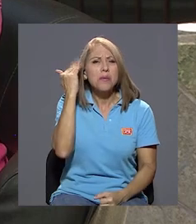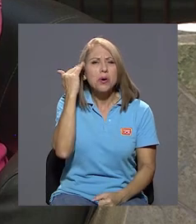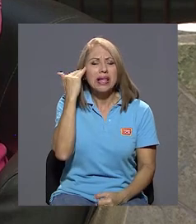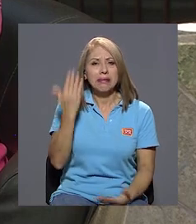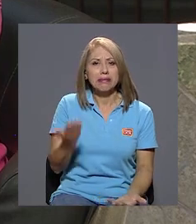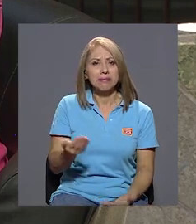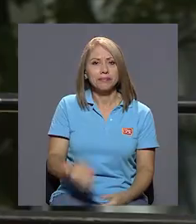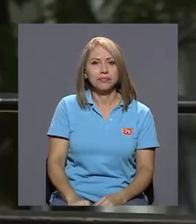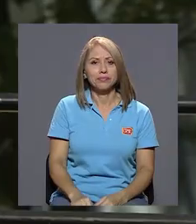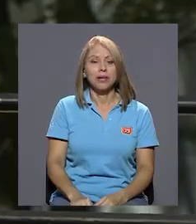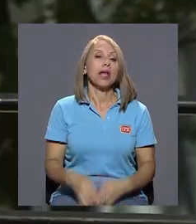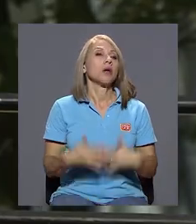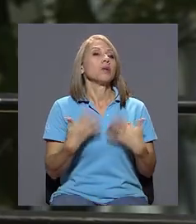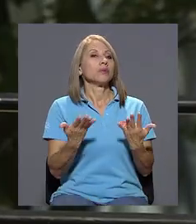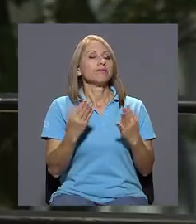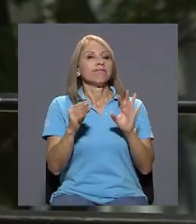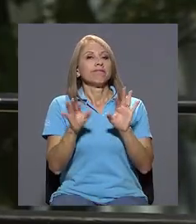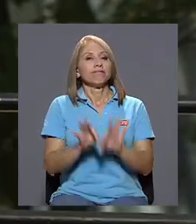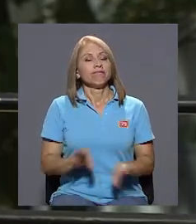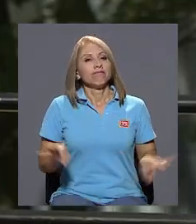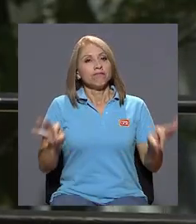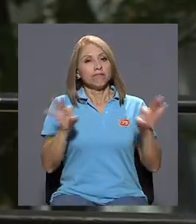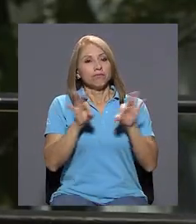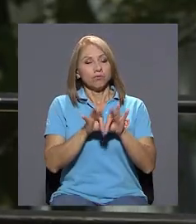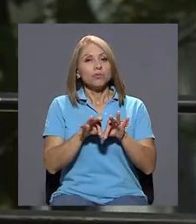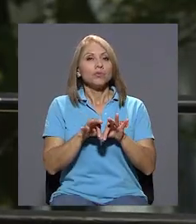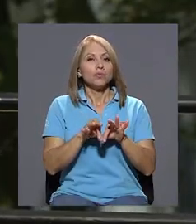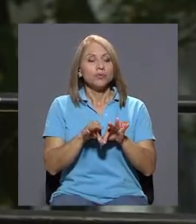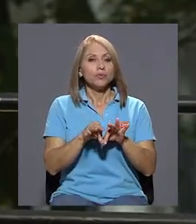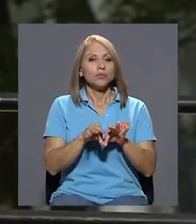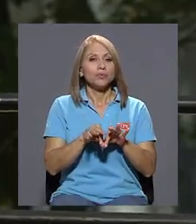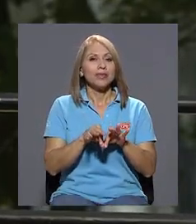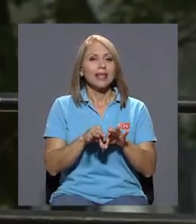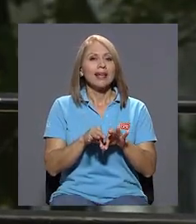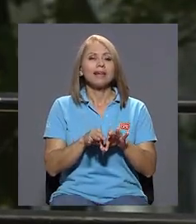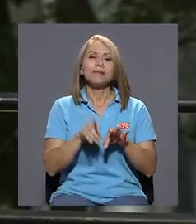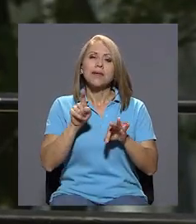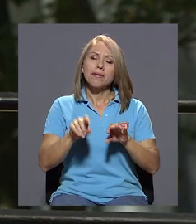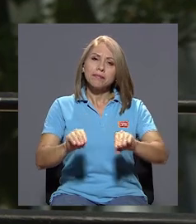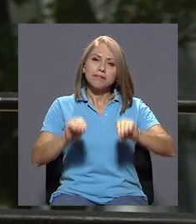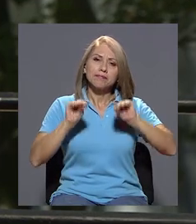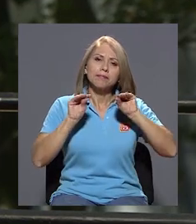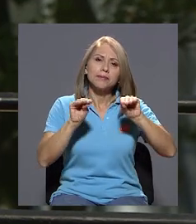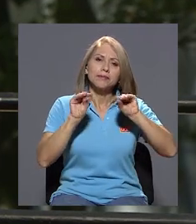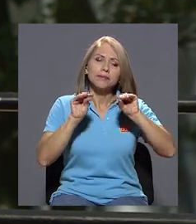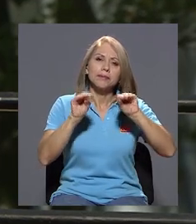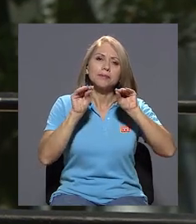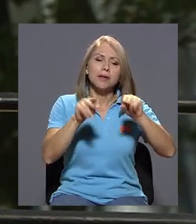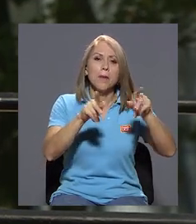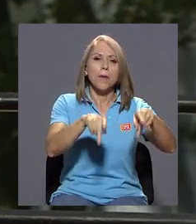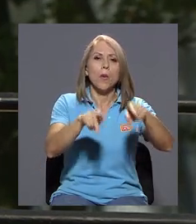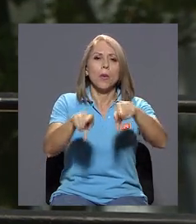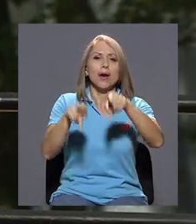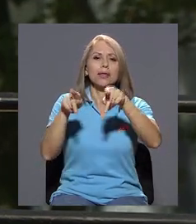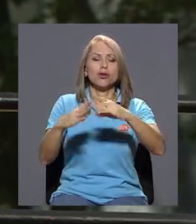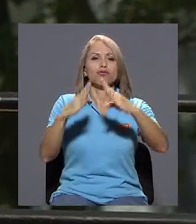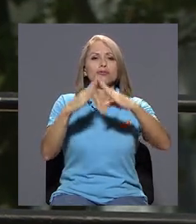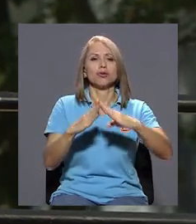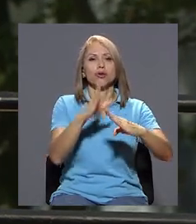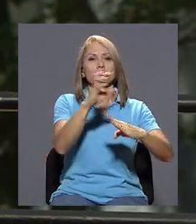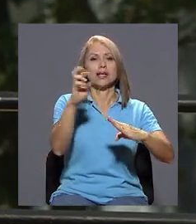de este tipo, como la de ustedes? Ok, muy importante me parece que es educar a la población